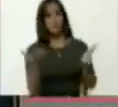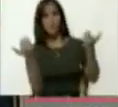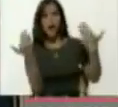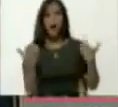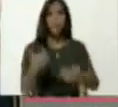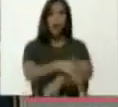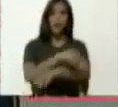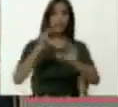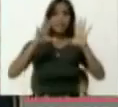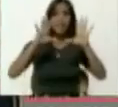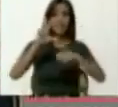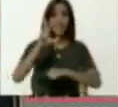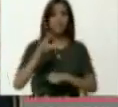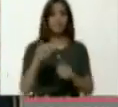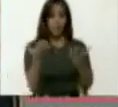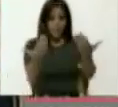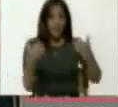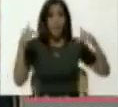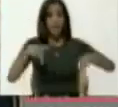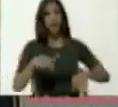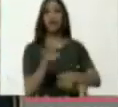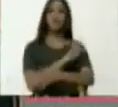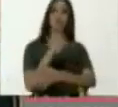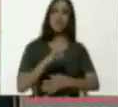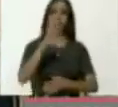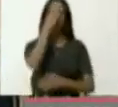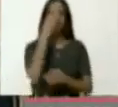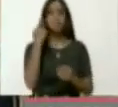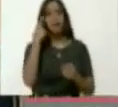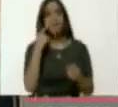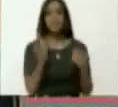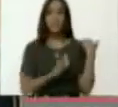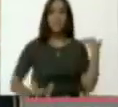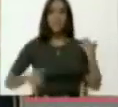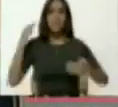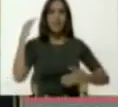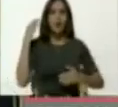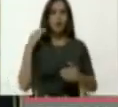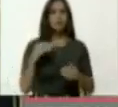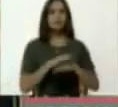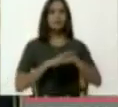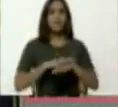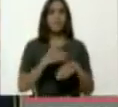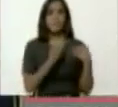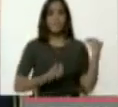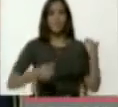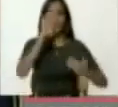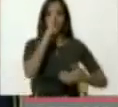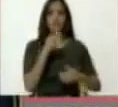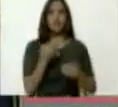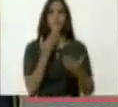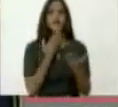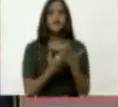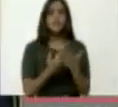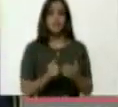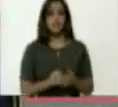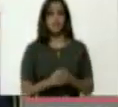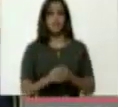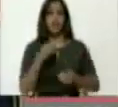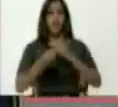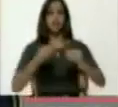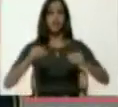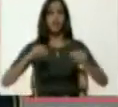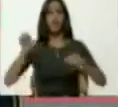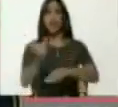acá. Váyanse para la frontera de Brasil para decir Bolsonaro les deja hacer un concierto. Recauda plata, el señor